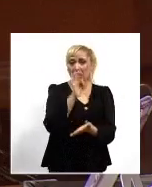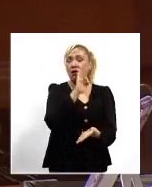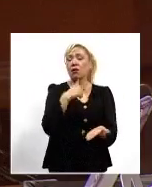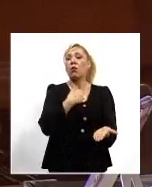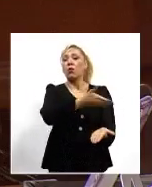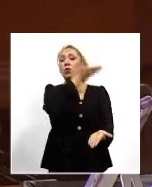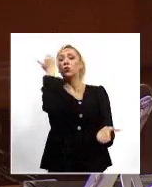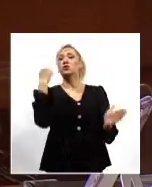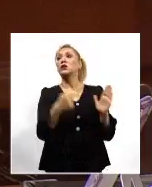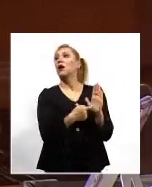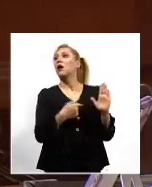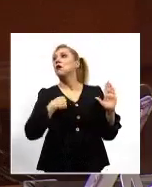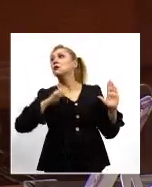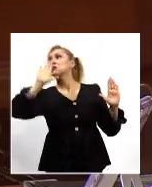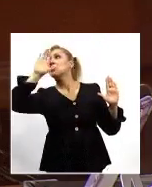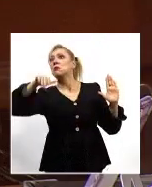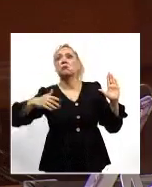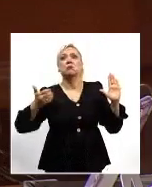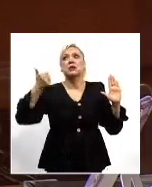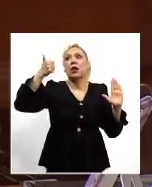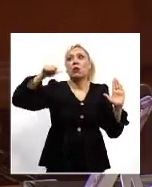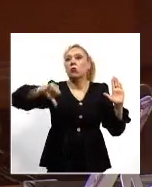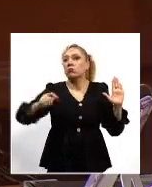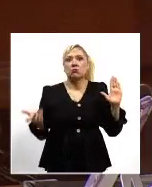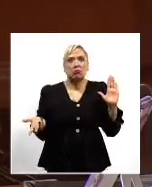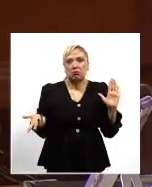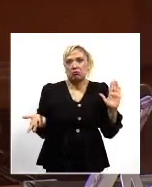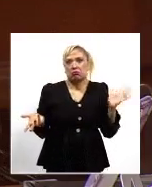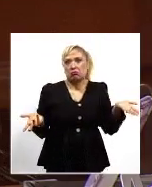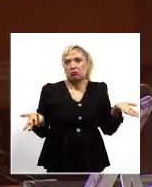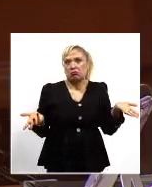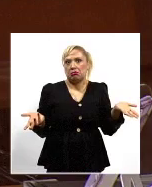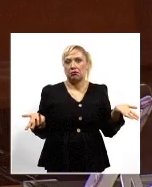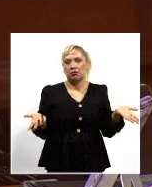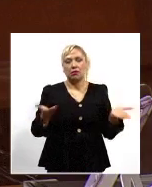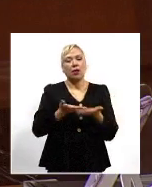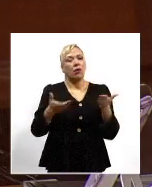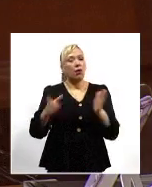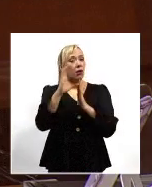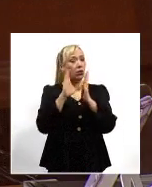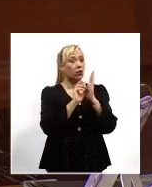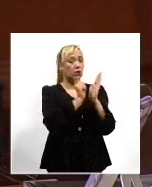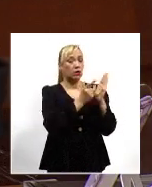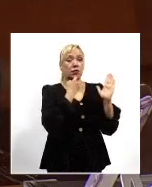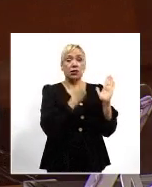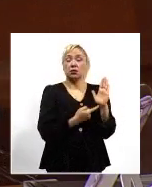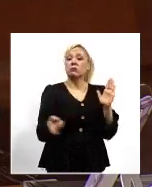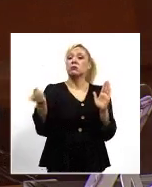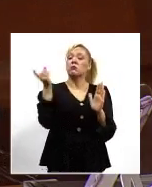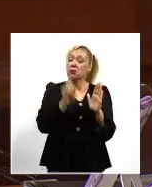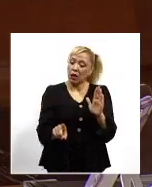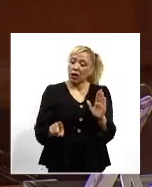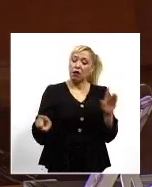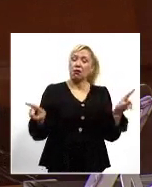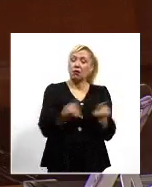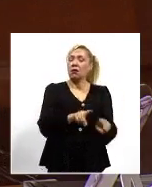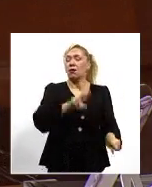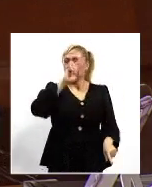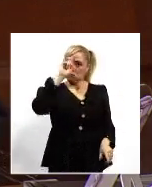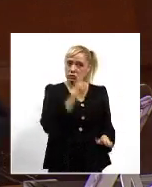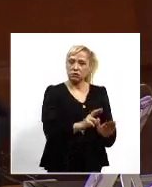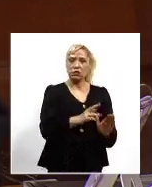Corte está para servir a la sociedad, haciendo cumplir la Constitución y las leyes que de ella emanen. En mi opinión,